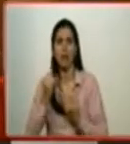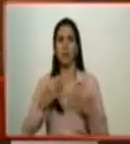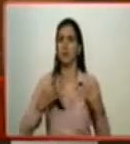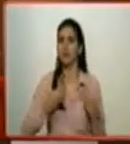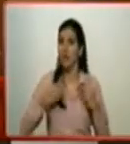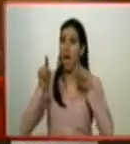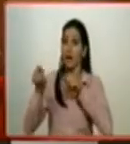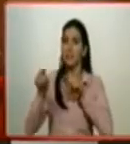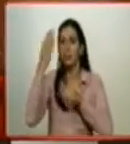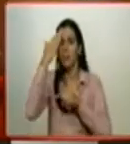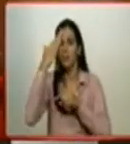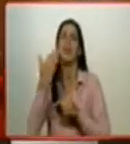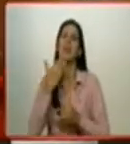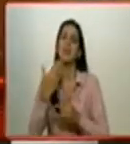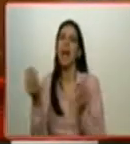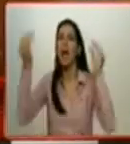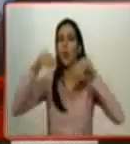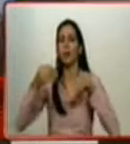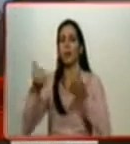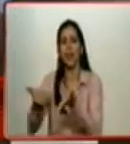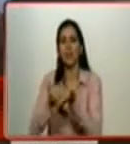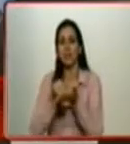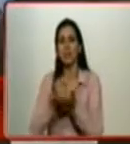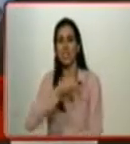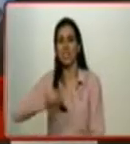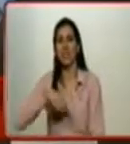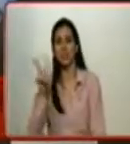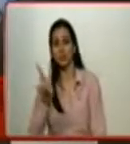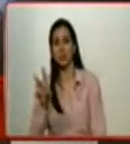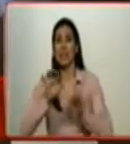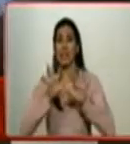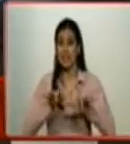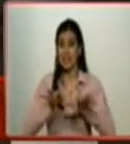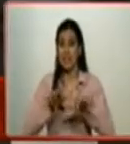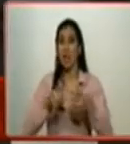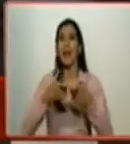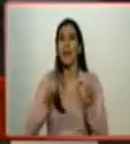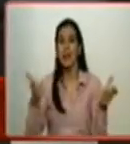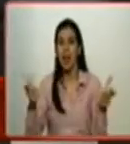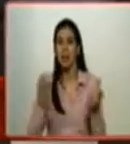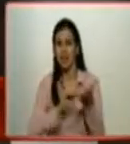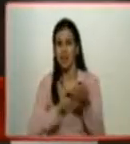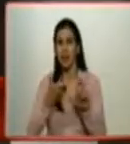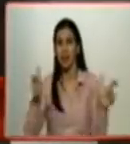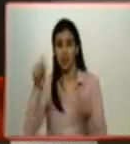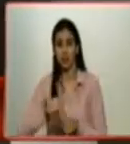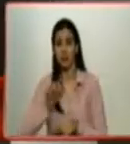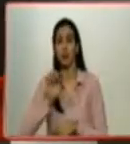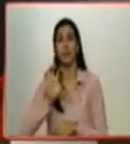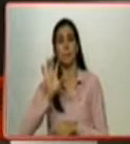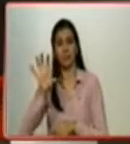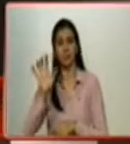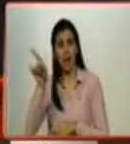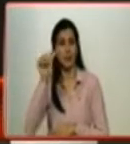esos espacios, sabemos que está parte de nuestra cooperación. El secretario general de esta comisión mixta en el país asiático,